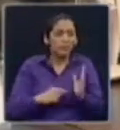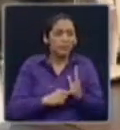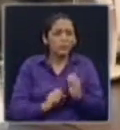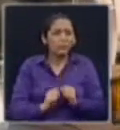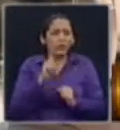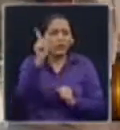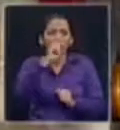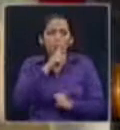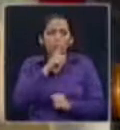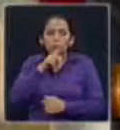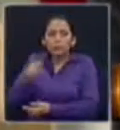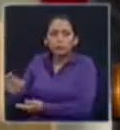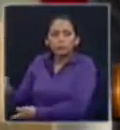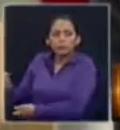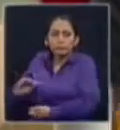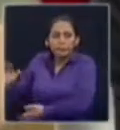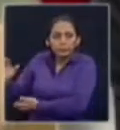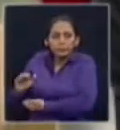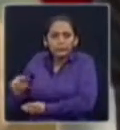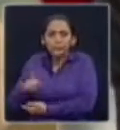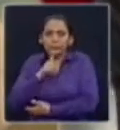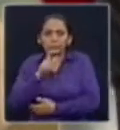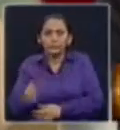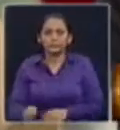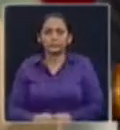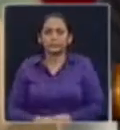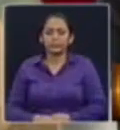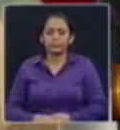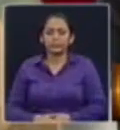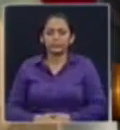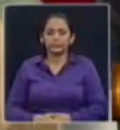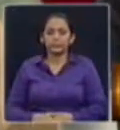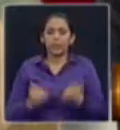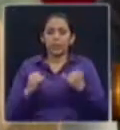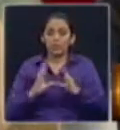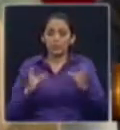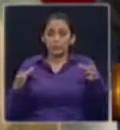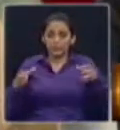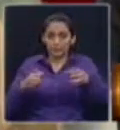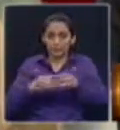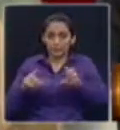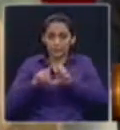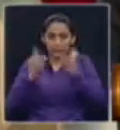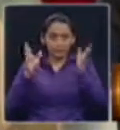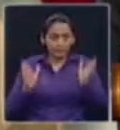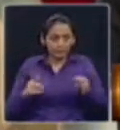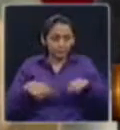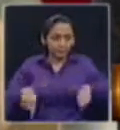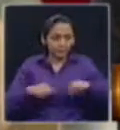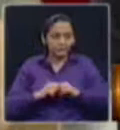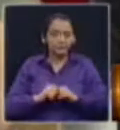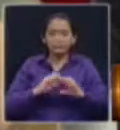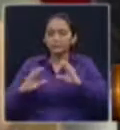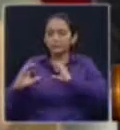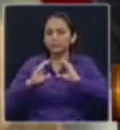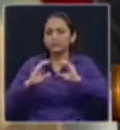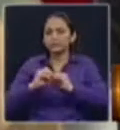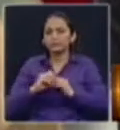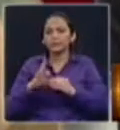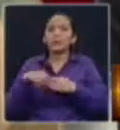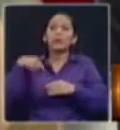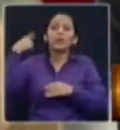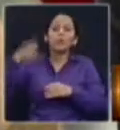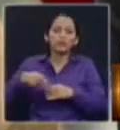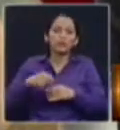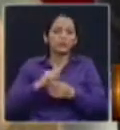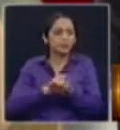contrapropuesta a esta medida. Con el resto de gremios, Comité Ecuatoriano Empresarial, vamos a trabajar en una propuesta para reunirnos la próxima